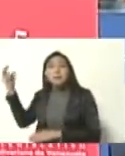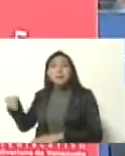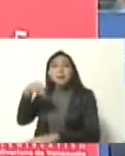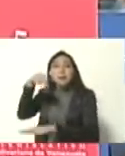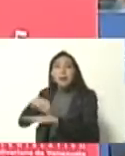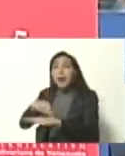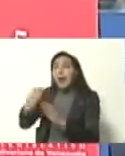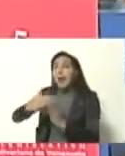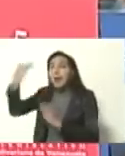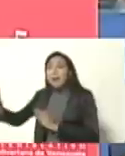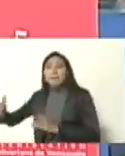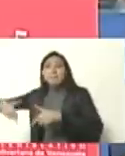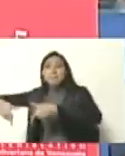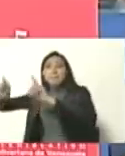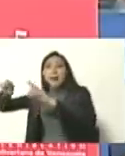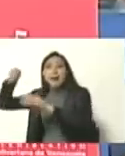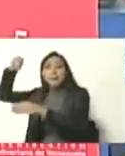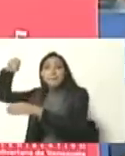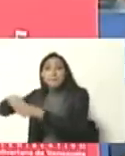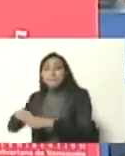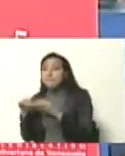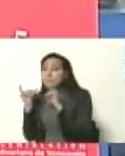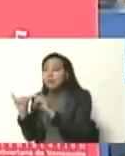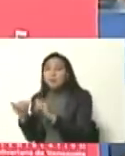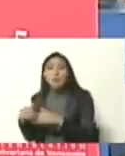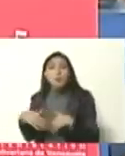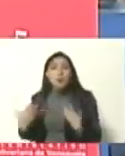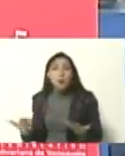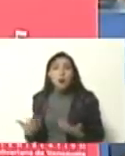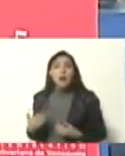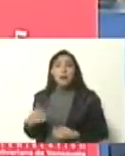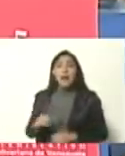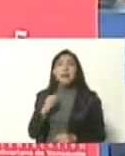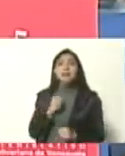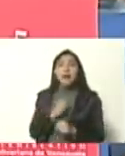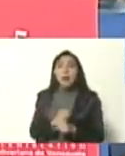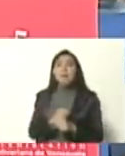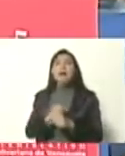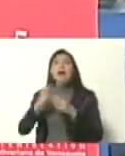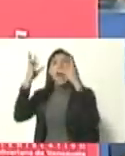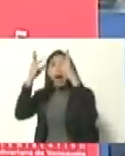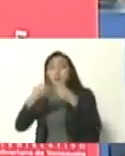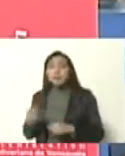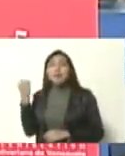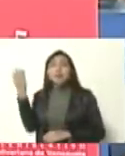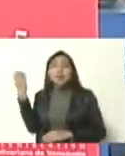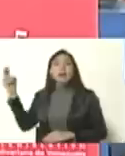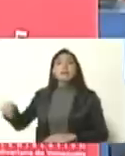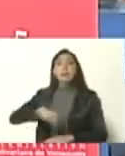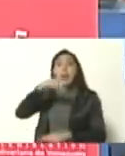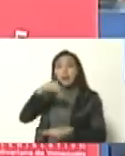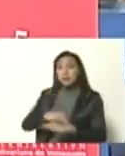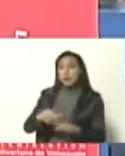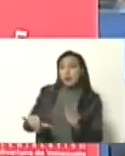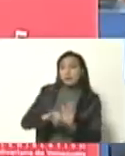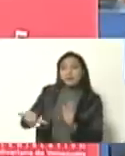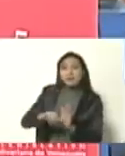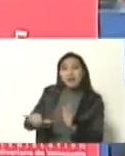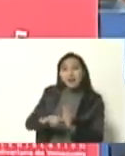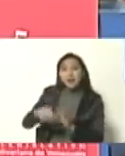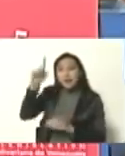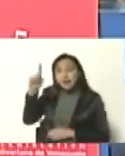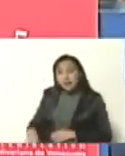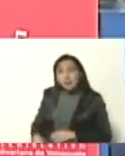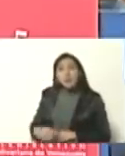edificio José María Vargas, donde funciona, es la sede administrativa de la Asamblea Nacional y de los tribunales de la